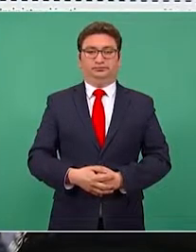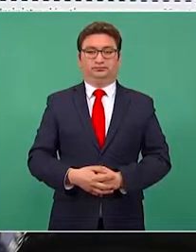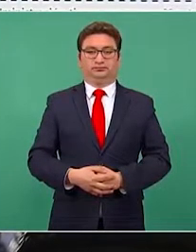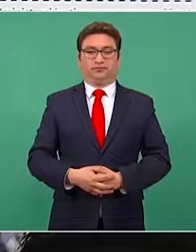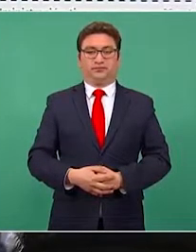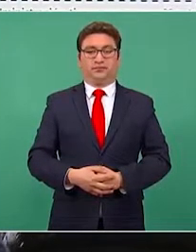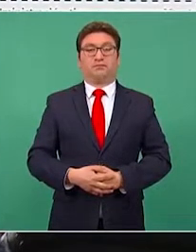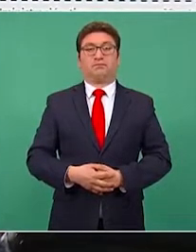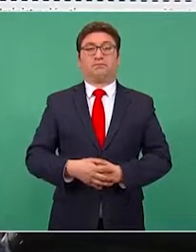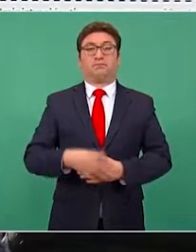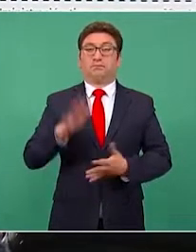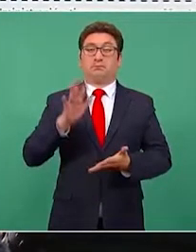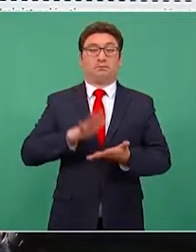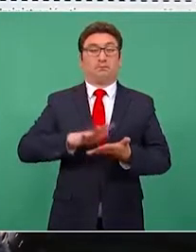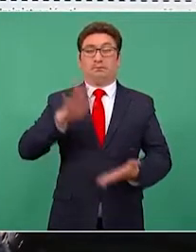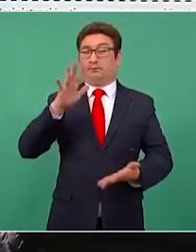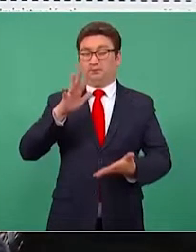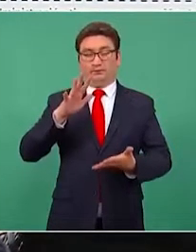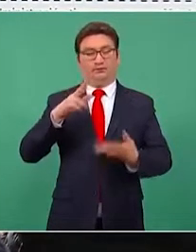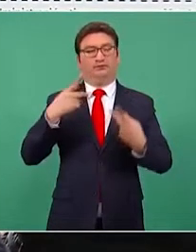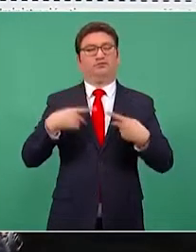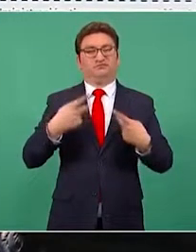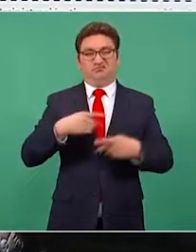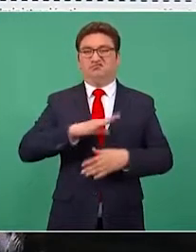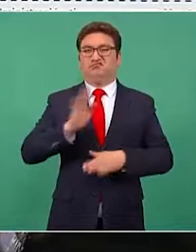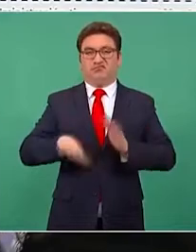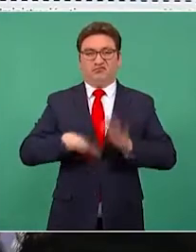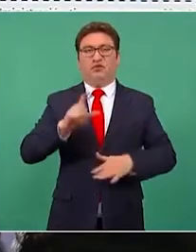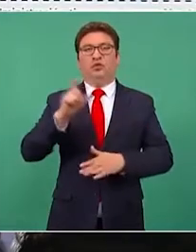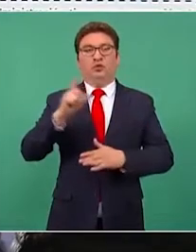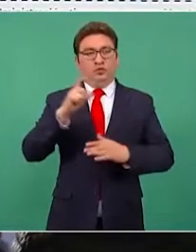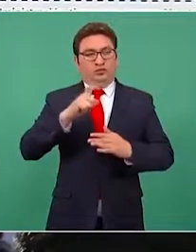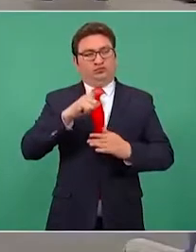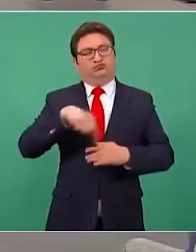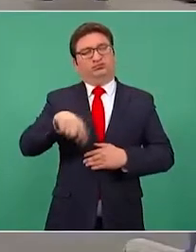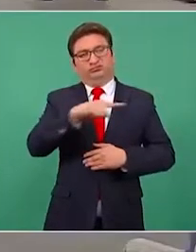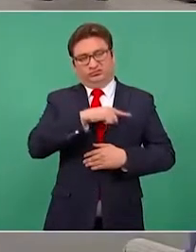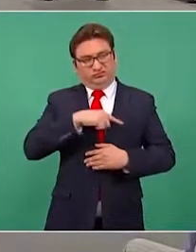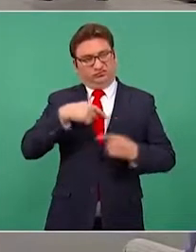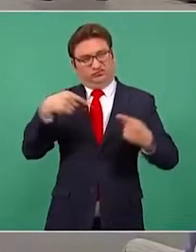más fallecidos en enfrentamiento que heridos y detenidos.